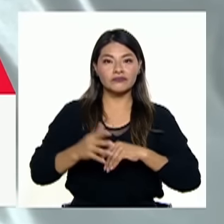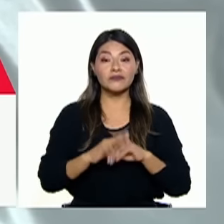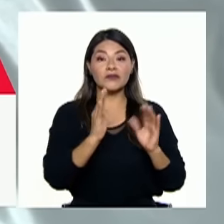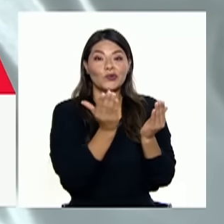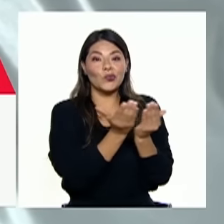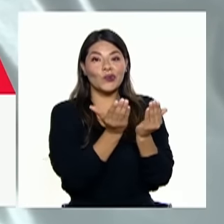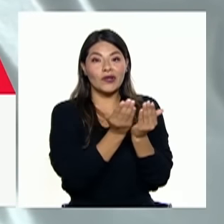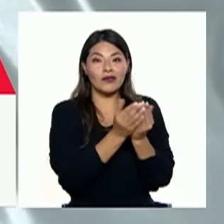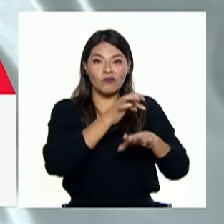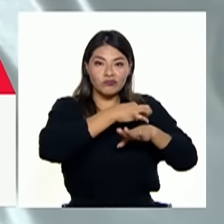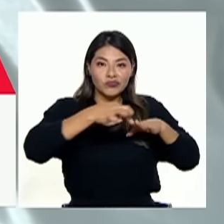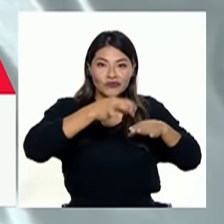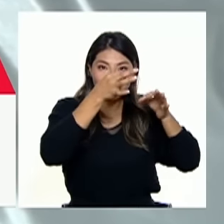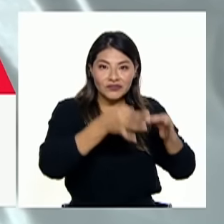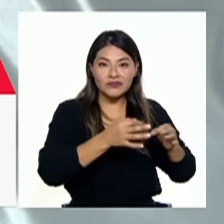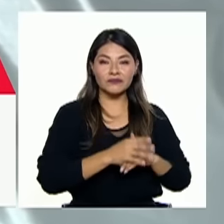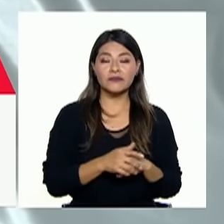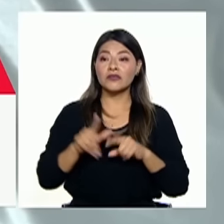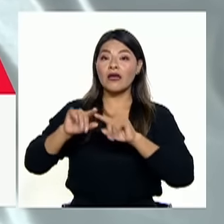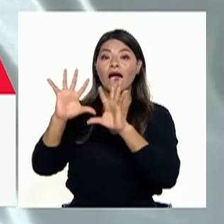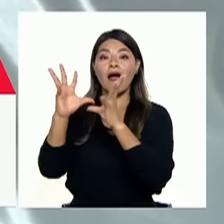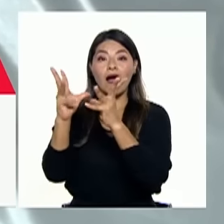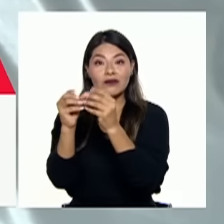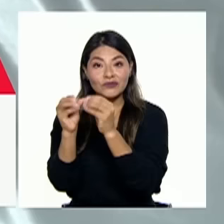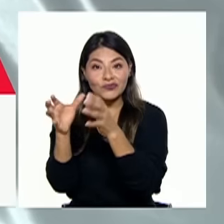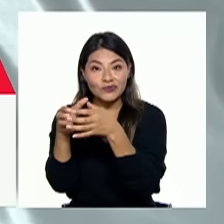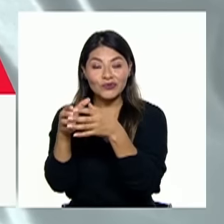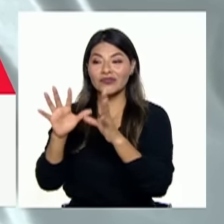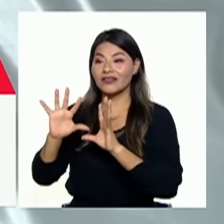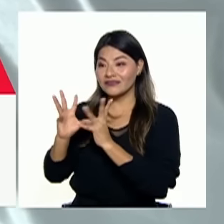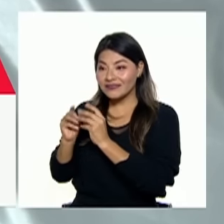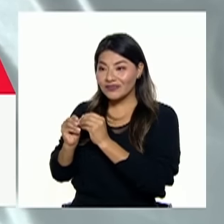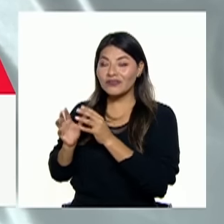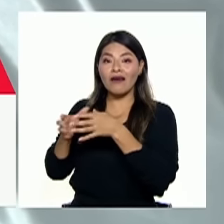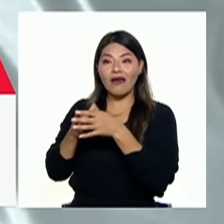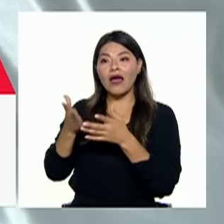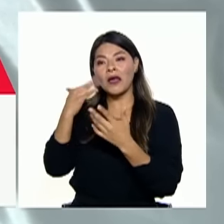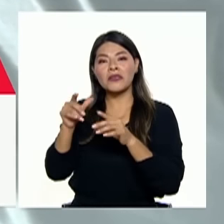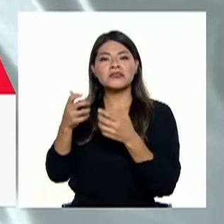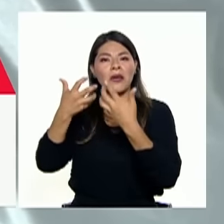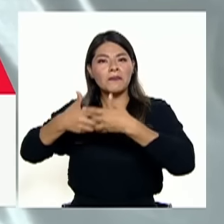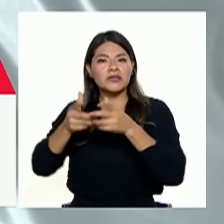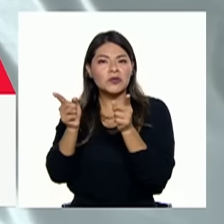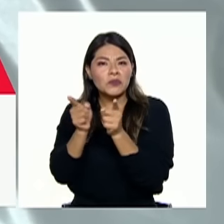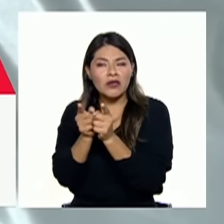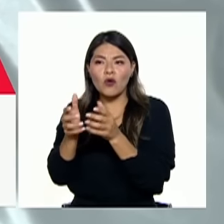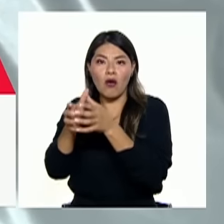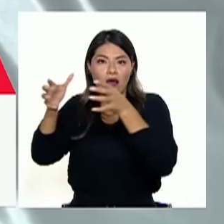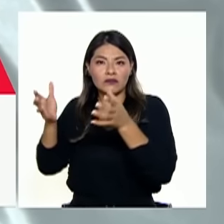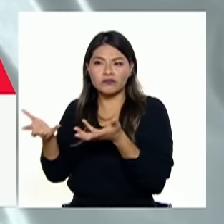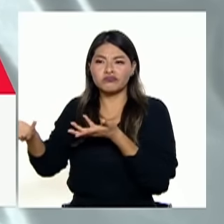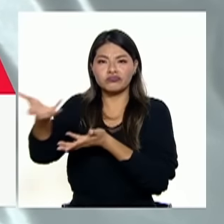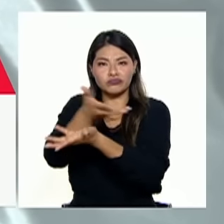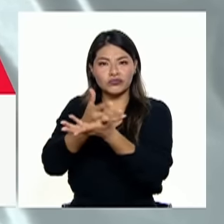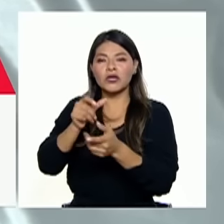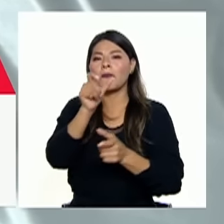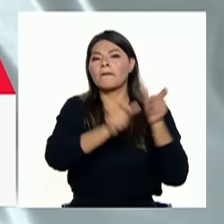colegios profesionales, las asociaciones de micro y pequeños emprendedores y otras agrupaciones de la sociedad